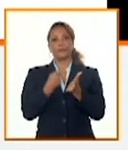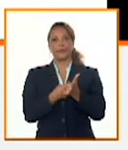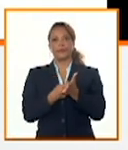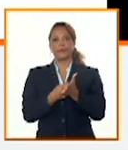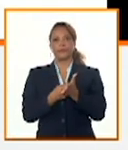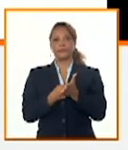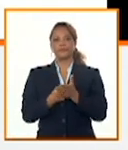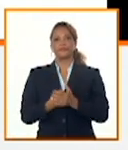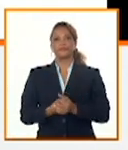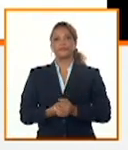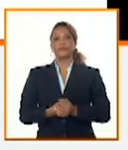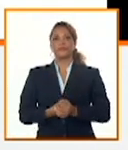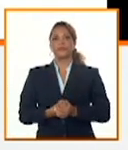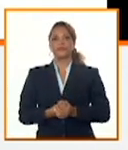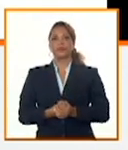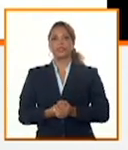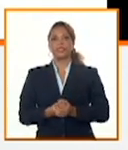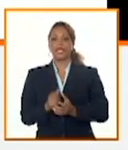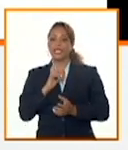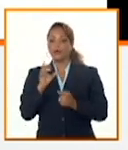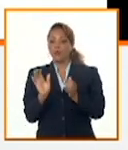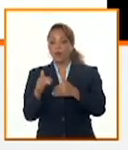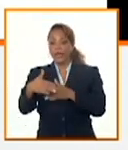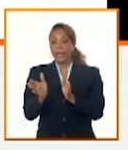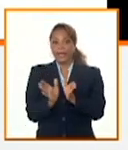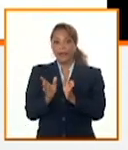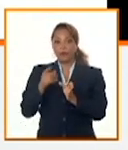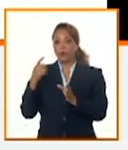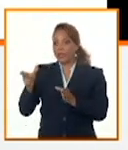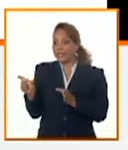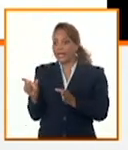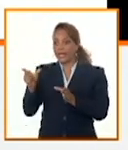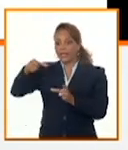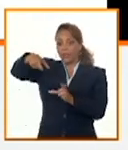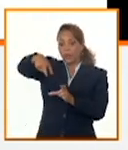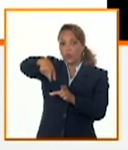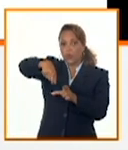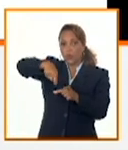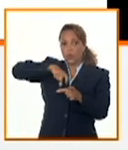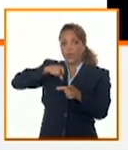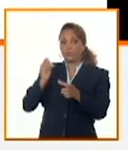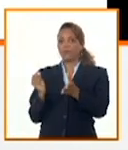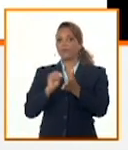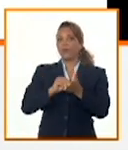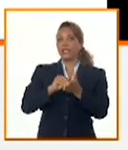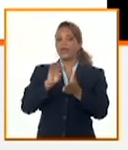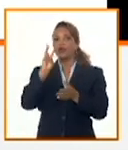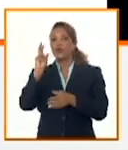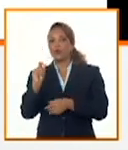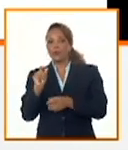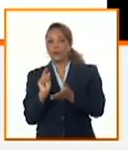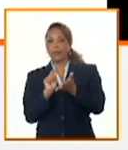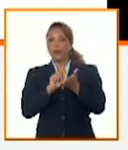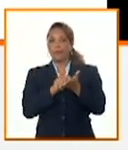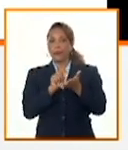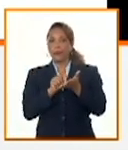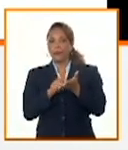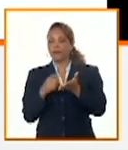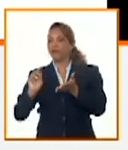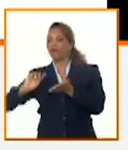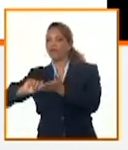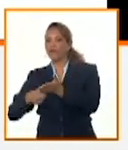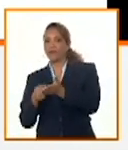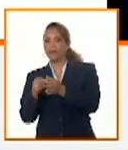equipo mediante el cual con una tarjeta pasándola se pone el pin en algunas ocasiones en un tipo de tarjeta en otras firmas el